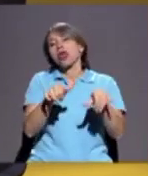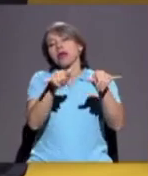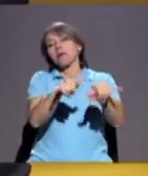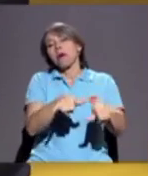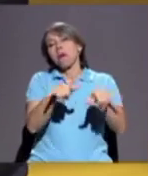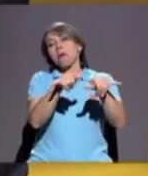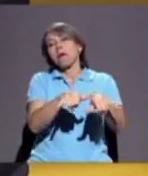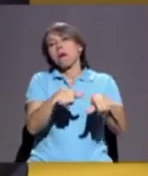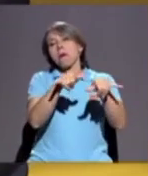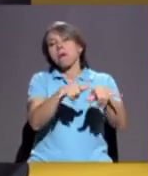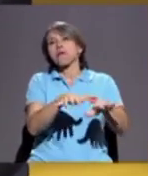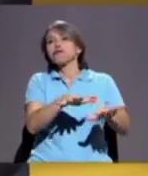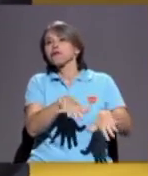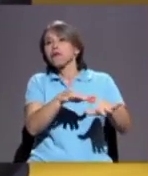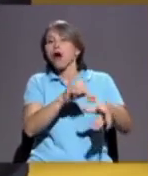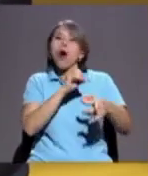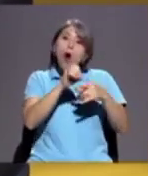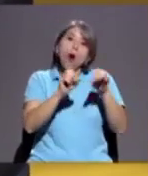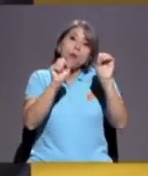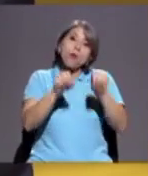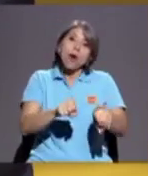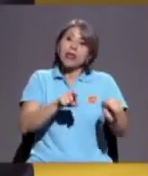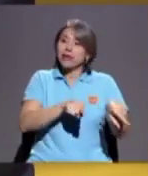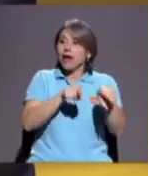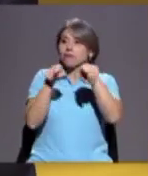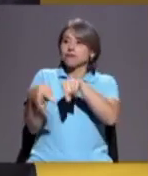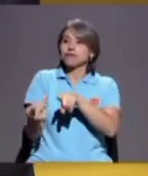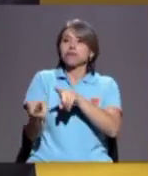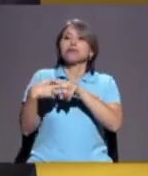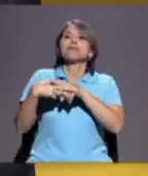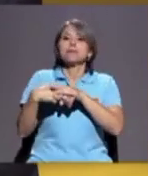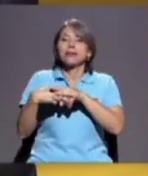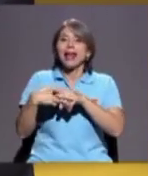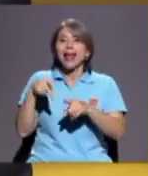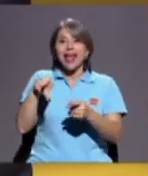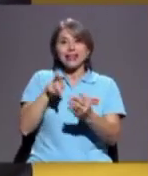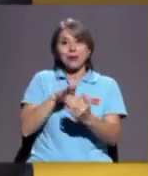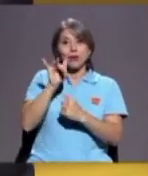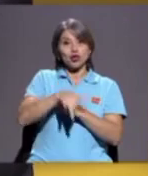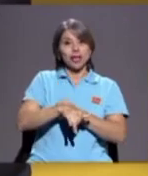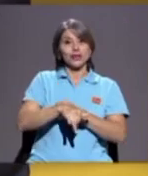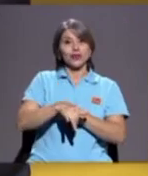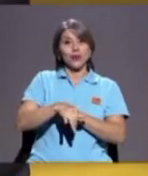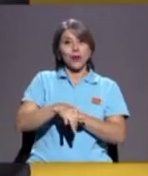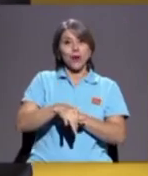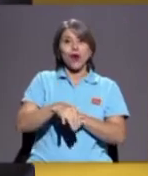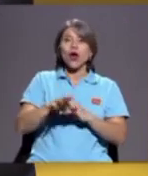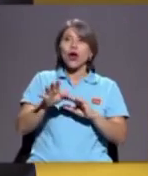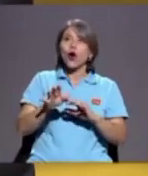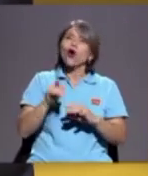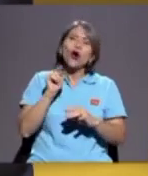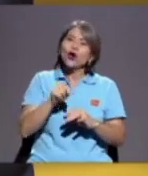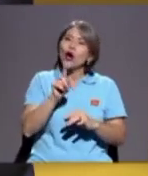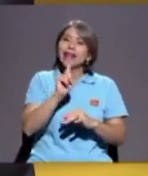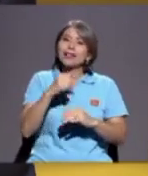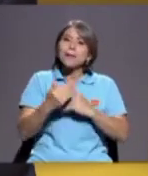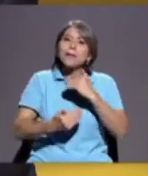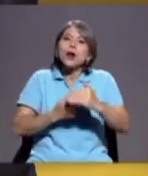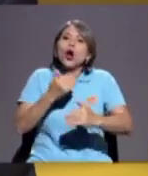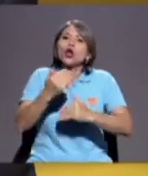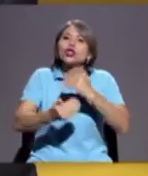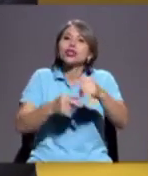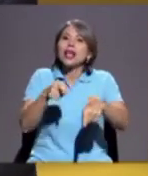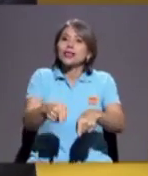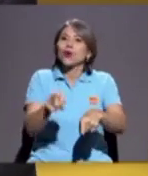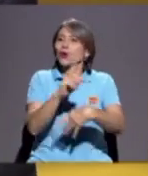reposando o pasar a ser ejecutado, ¿verdad? Ese proyecto, en el caso nuestro, no, creo que ese proceso más bien no se